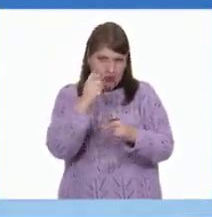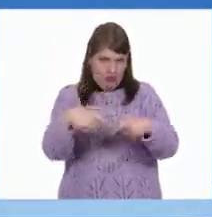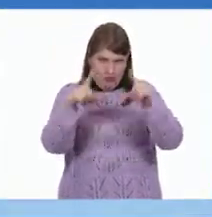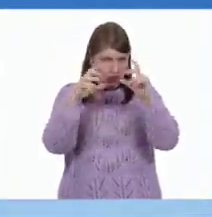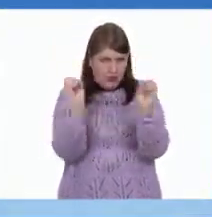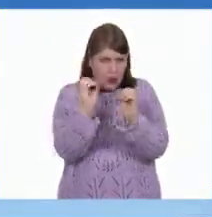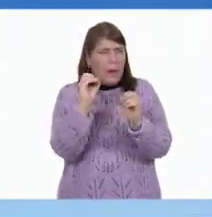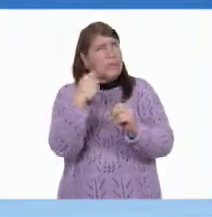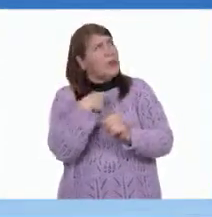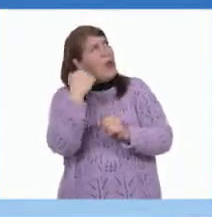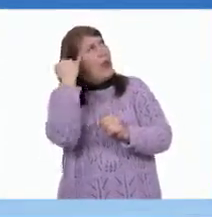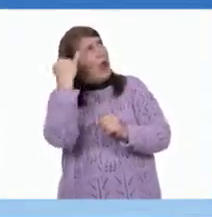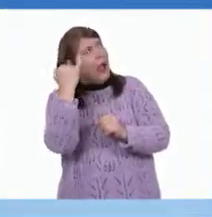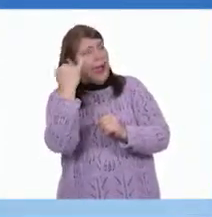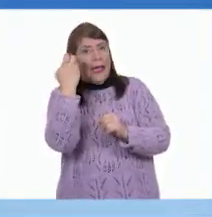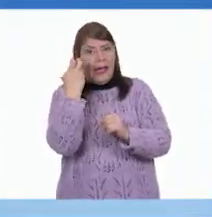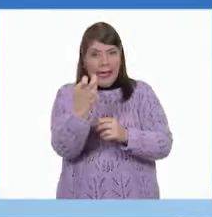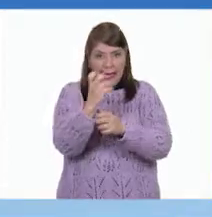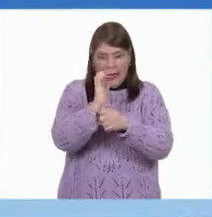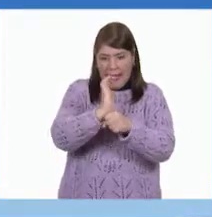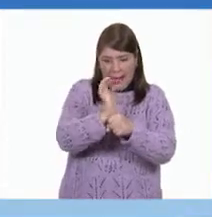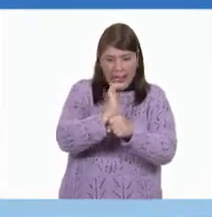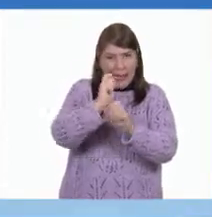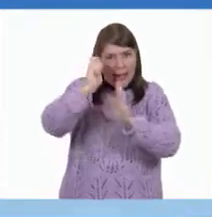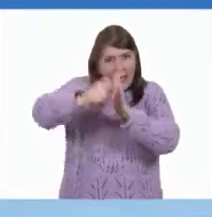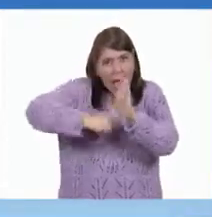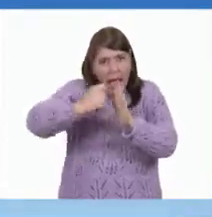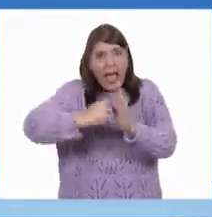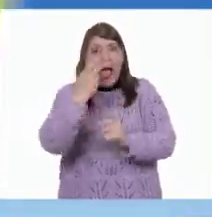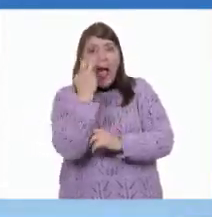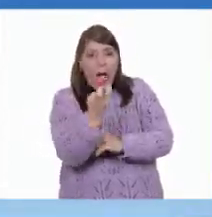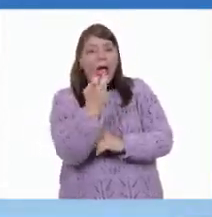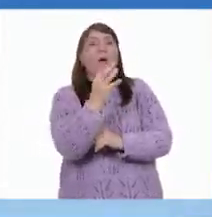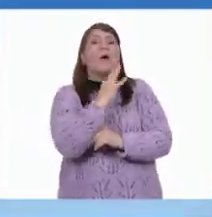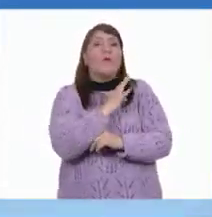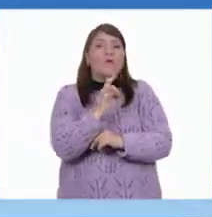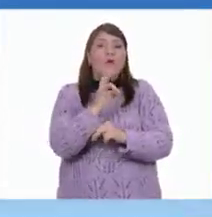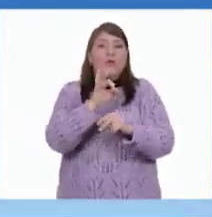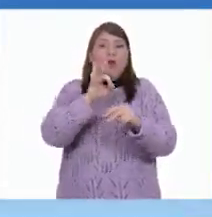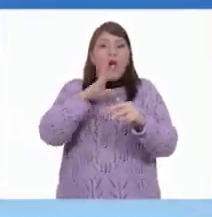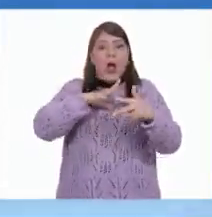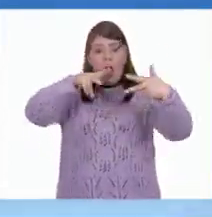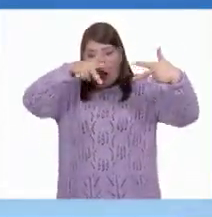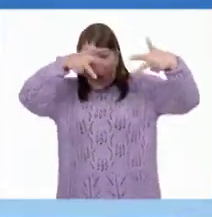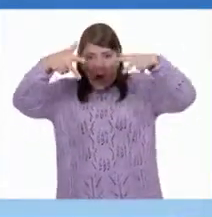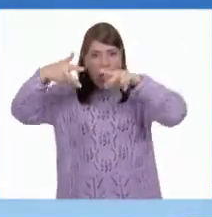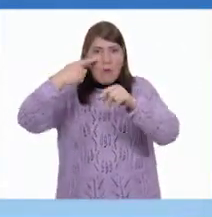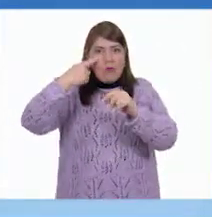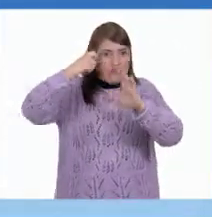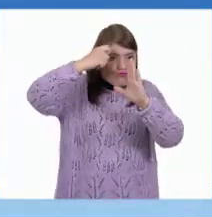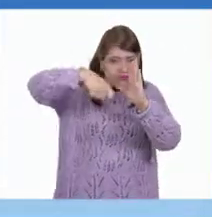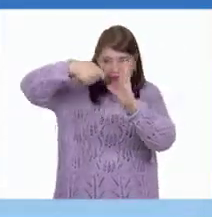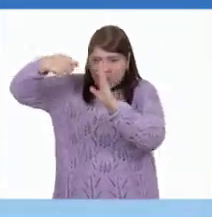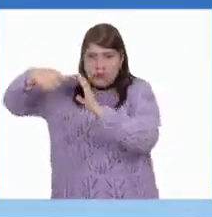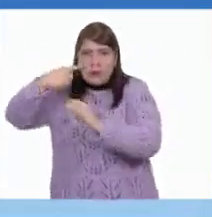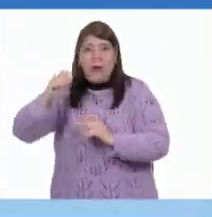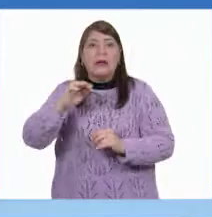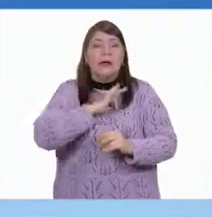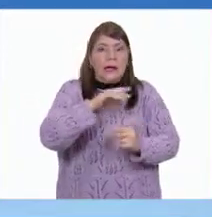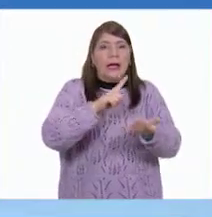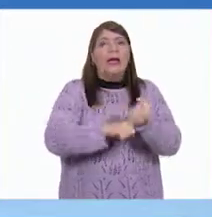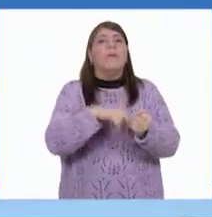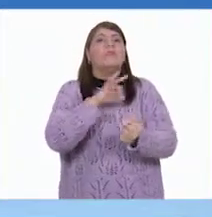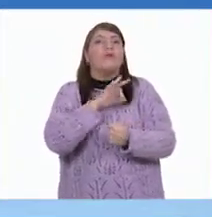a través de este aparato que pudieron filmar. Y por eso pudimos ver